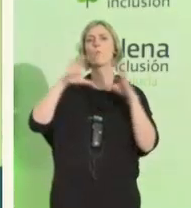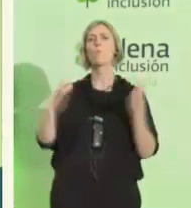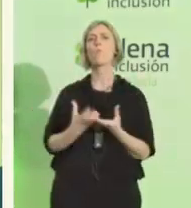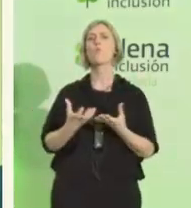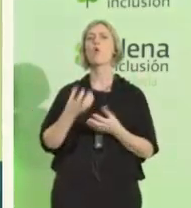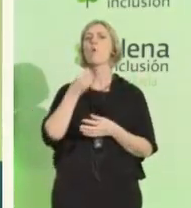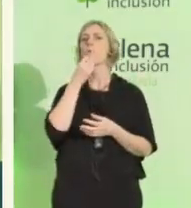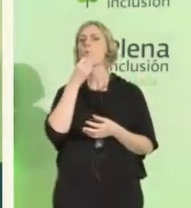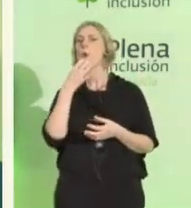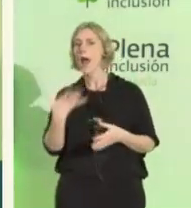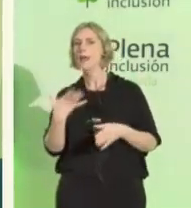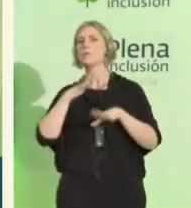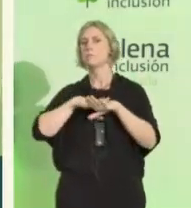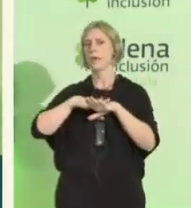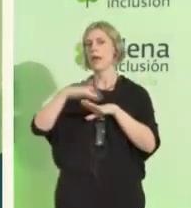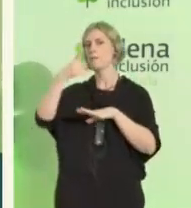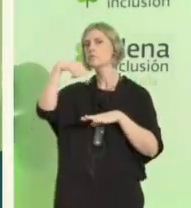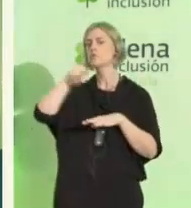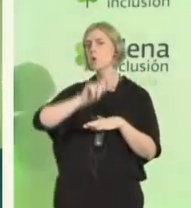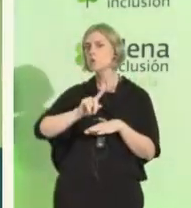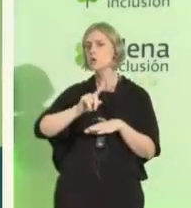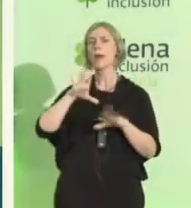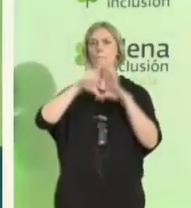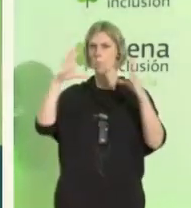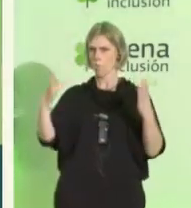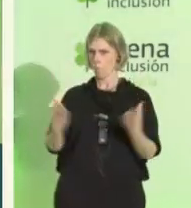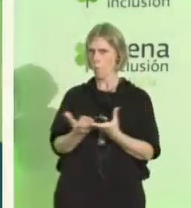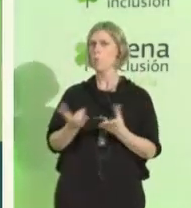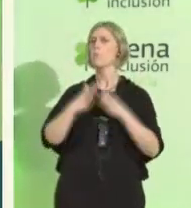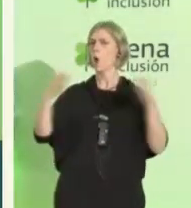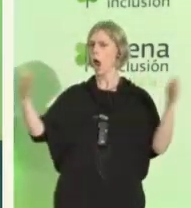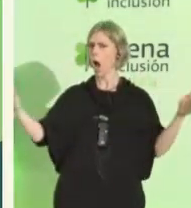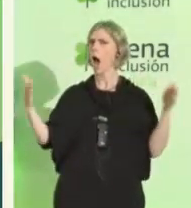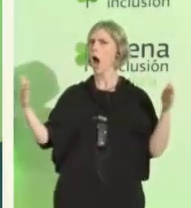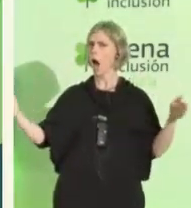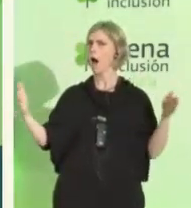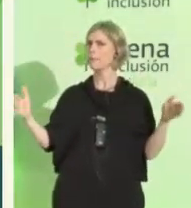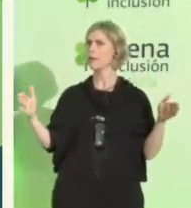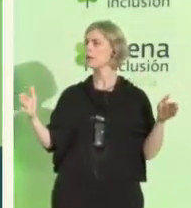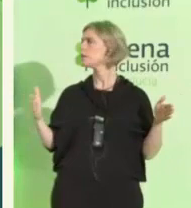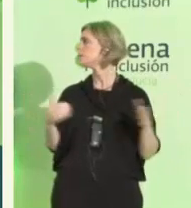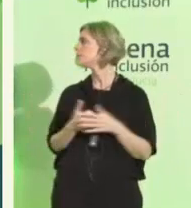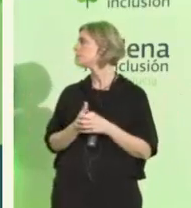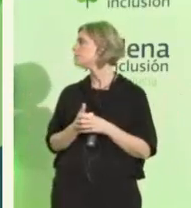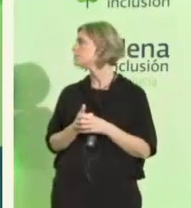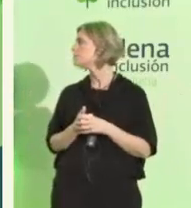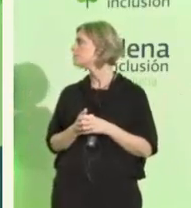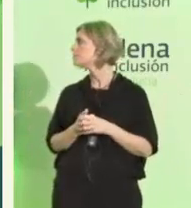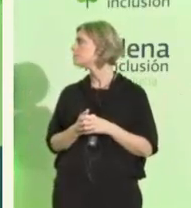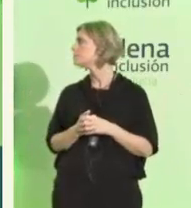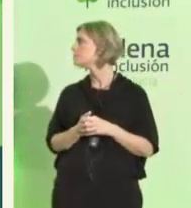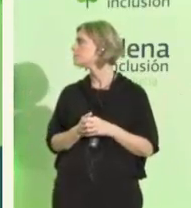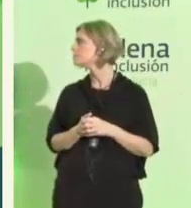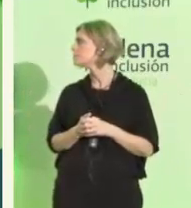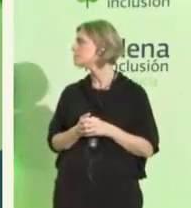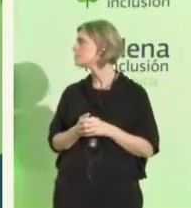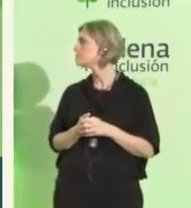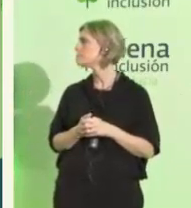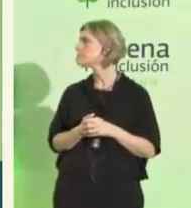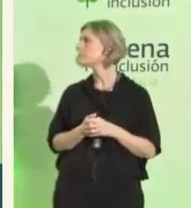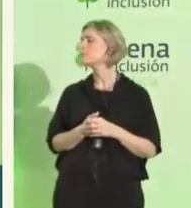es muy muy grande es muy amplio del mundo para el pequeño mundo que se puede